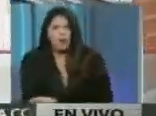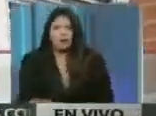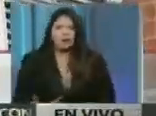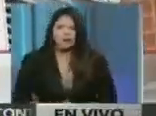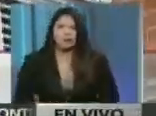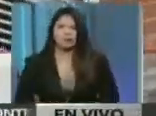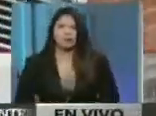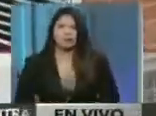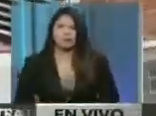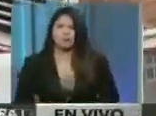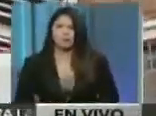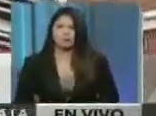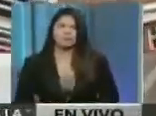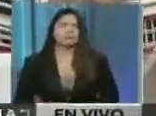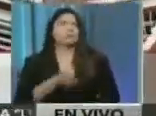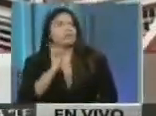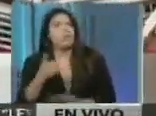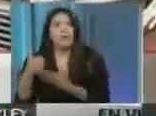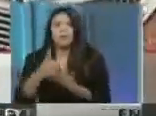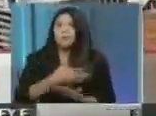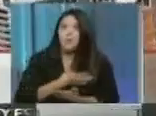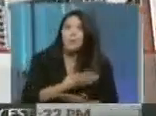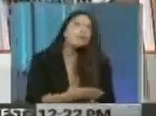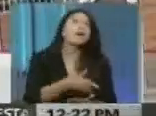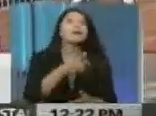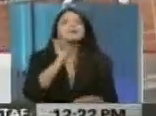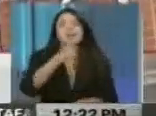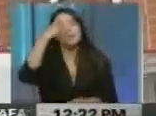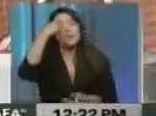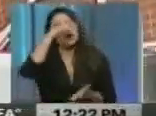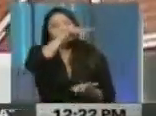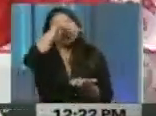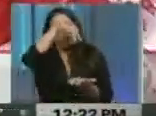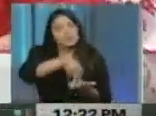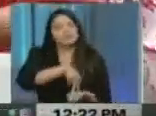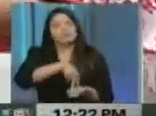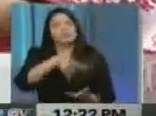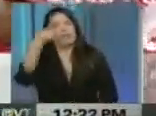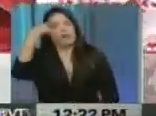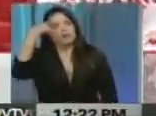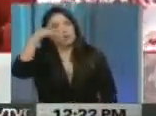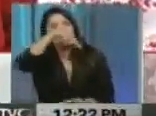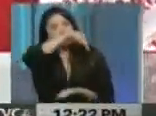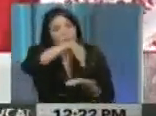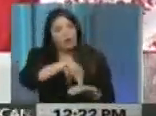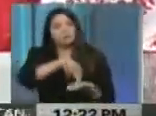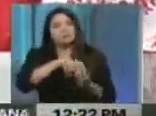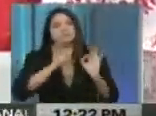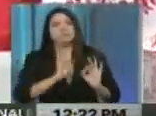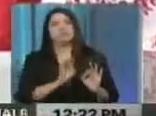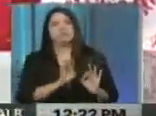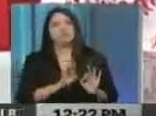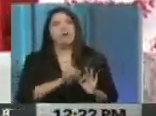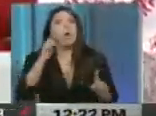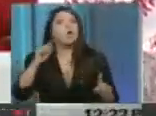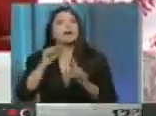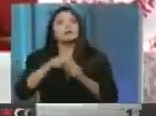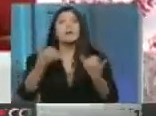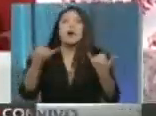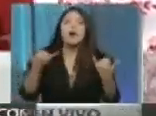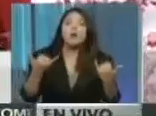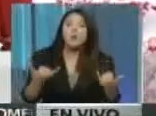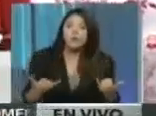chico? Hay que ayudar a que pisen tierra. Así que esa es la misión.